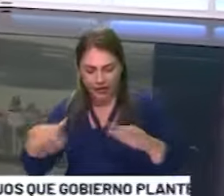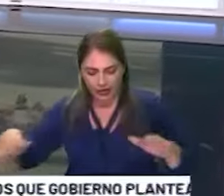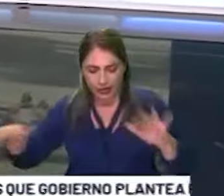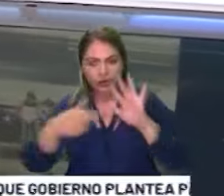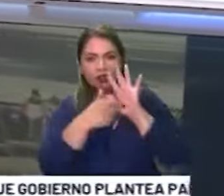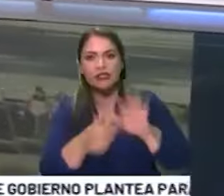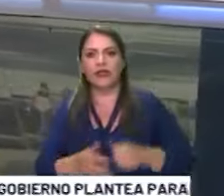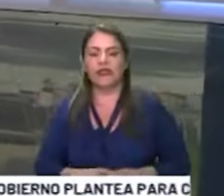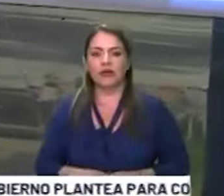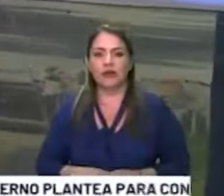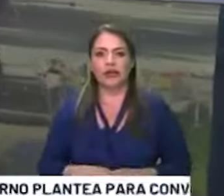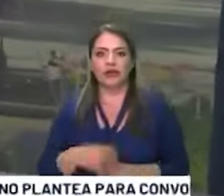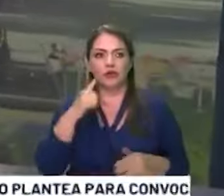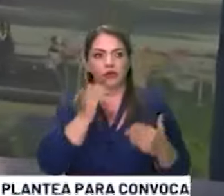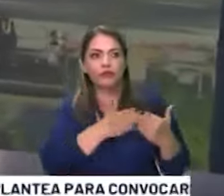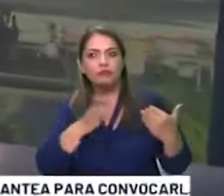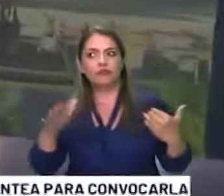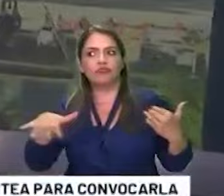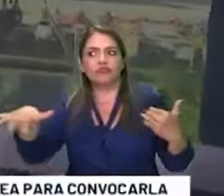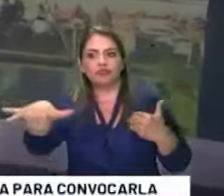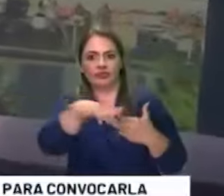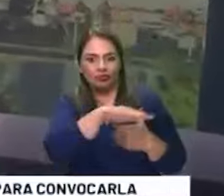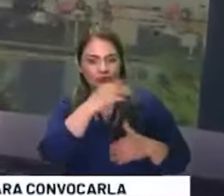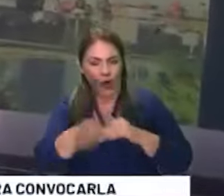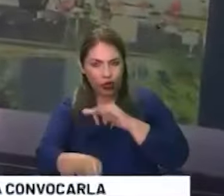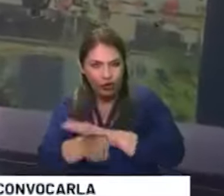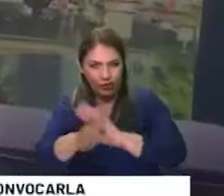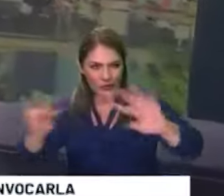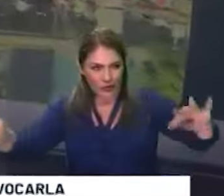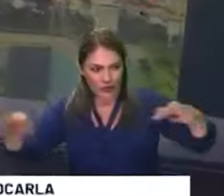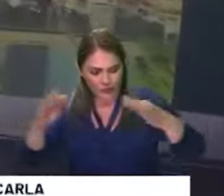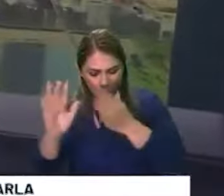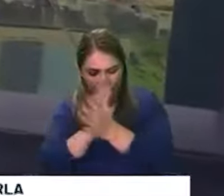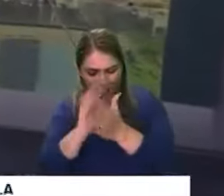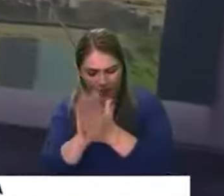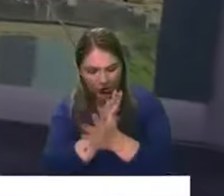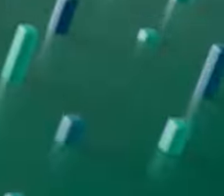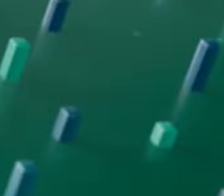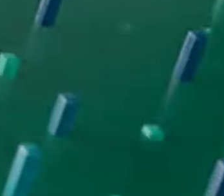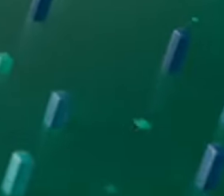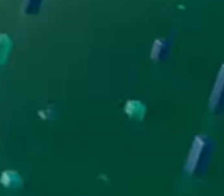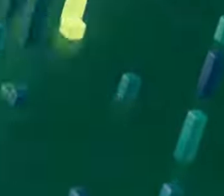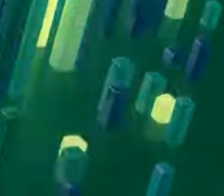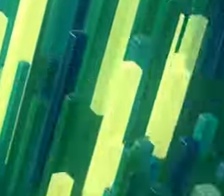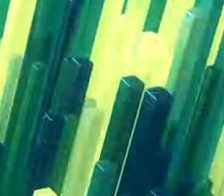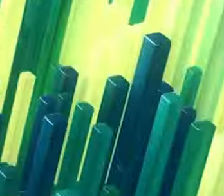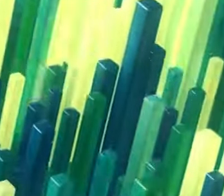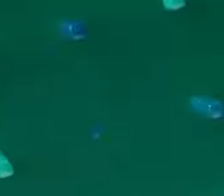Valle de Aburrá. Compañeros, continúen ustedes con más información en Teleantioquia Noticias.